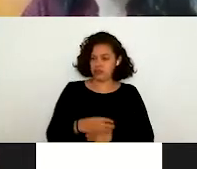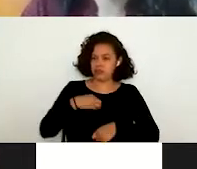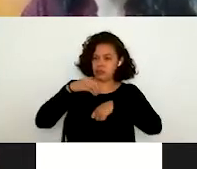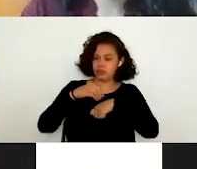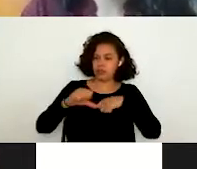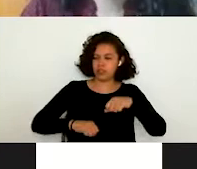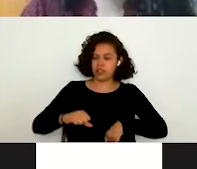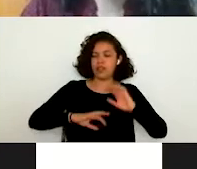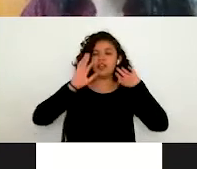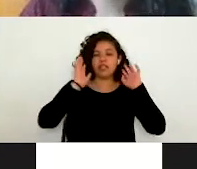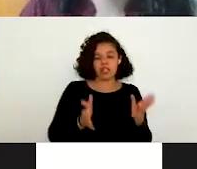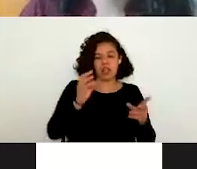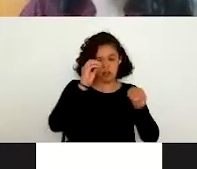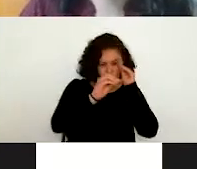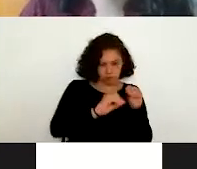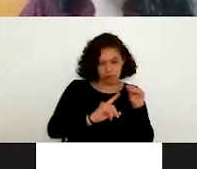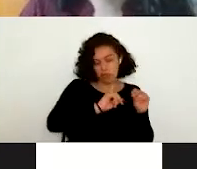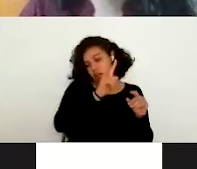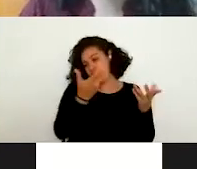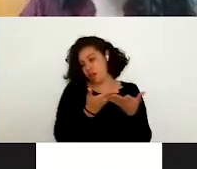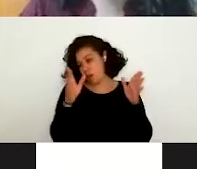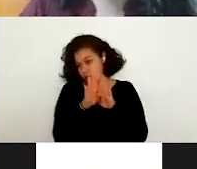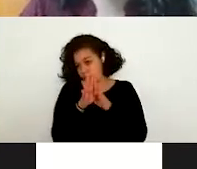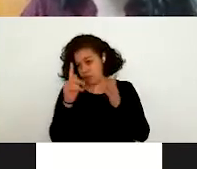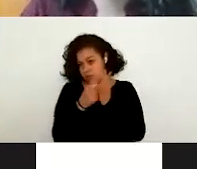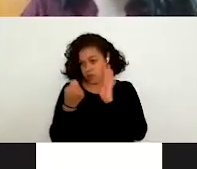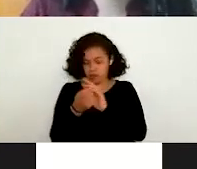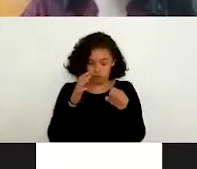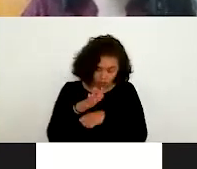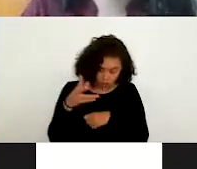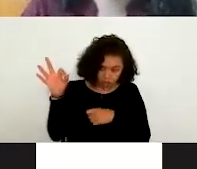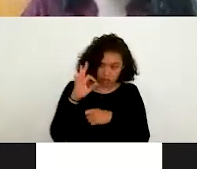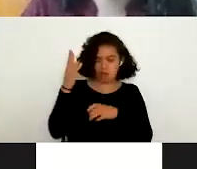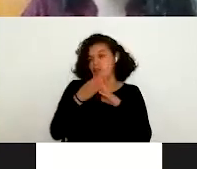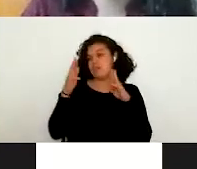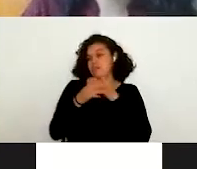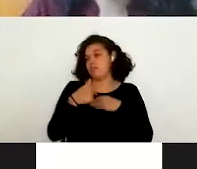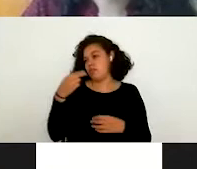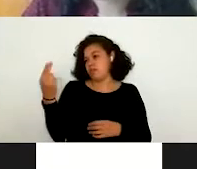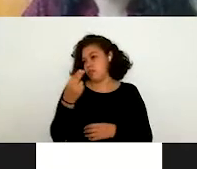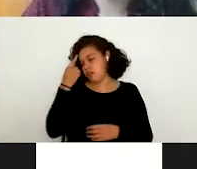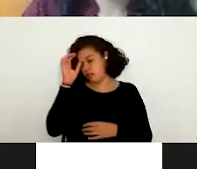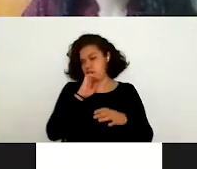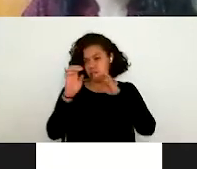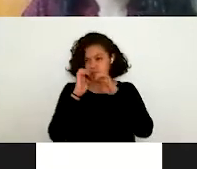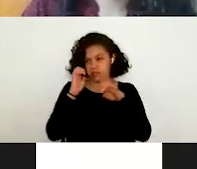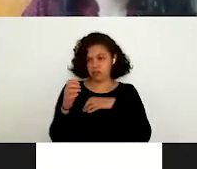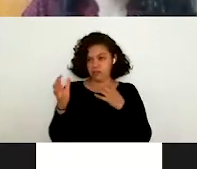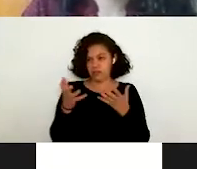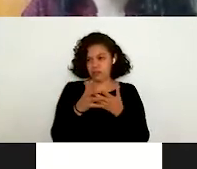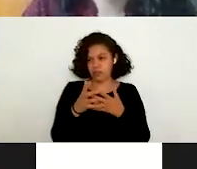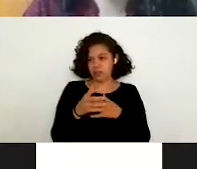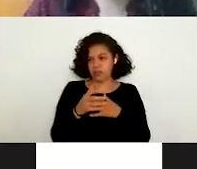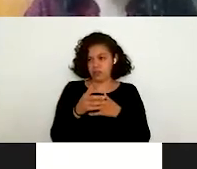voy a hacer? ¿No? ¿Qué técnicas voy a utilizar? Si necesito instrumentos, no sé, si voy a hacer entrevistas tal vez, entonces voy